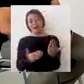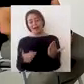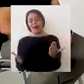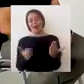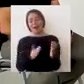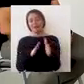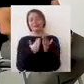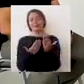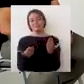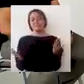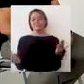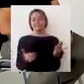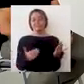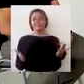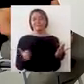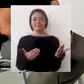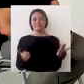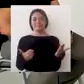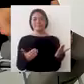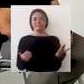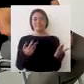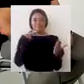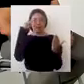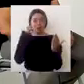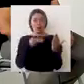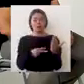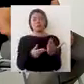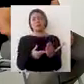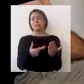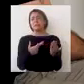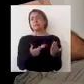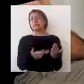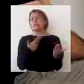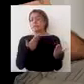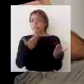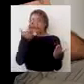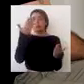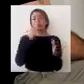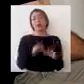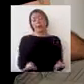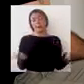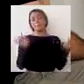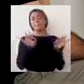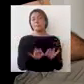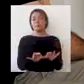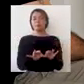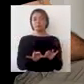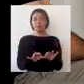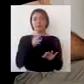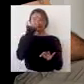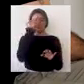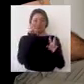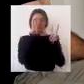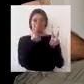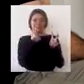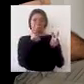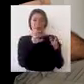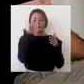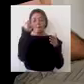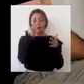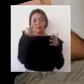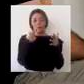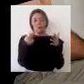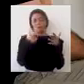vuelve en sí mismo un material lector valioso. Sobre todo también porque está abordando temáticas muy distintas,